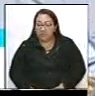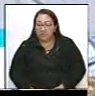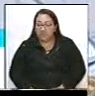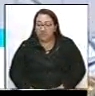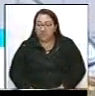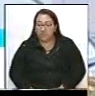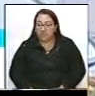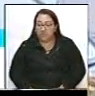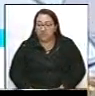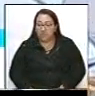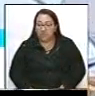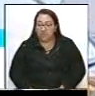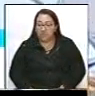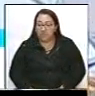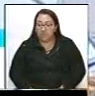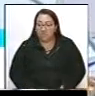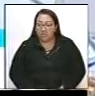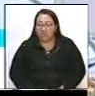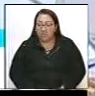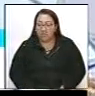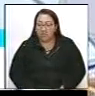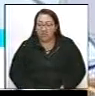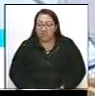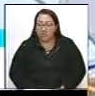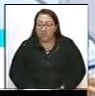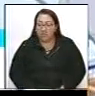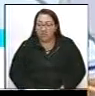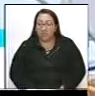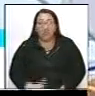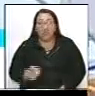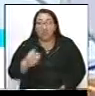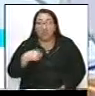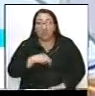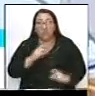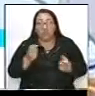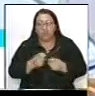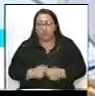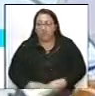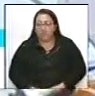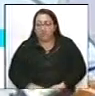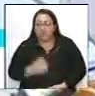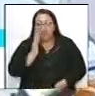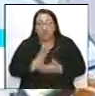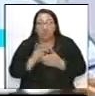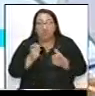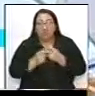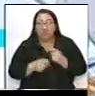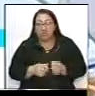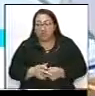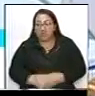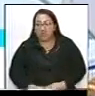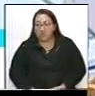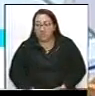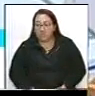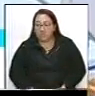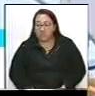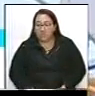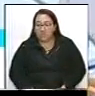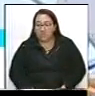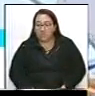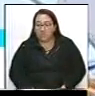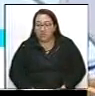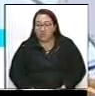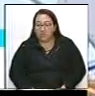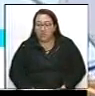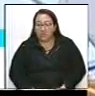está haciendo. No nosotros, sino la comisión. Sancionar al congresista Daniel Enríquez Salaverry Villa